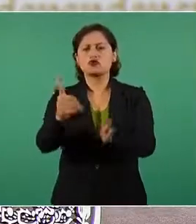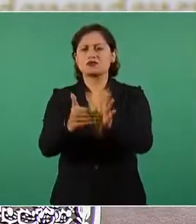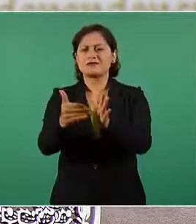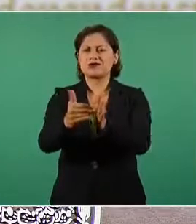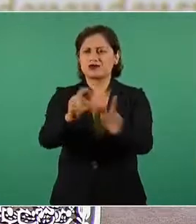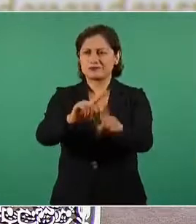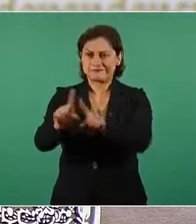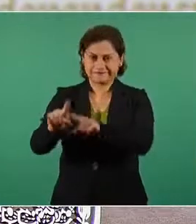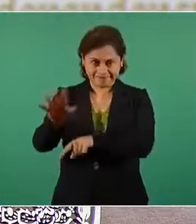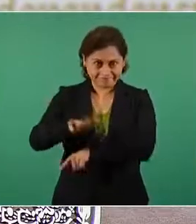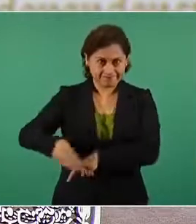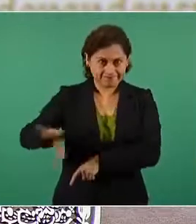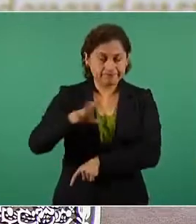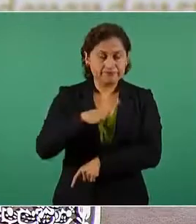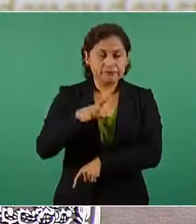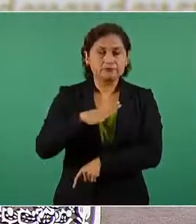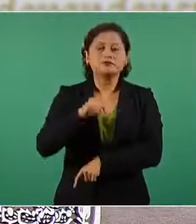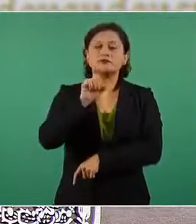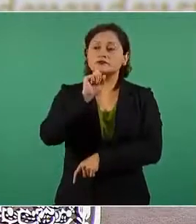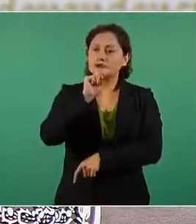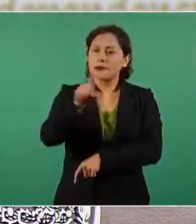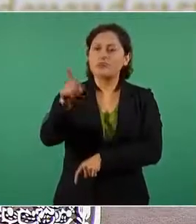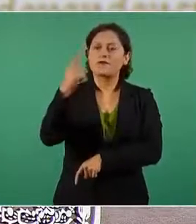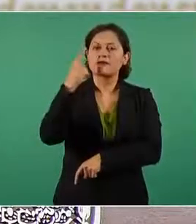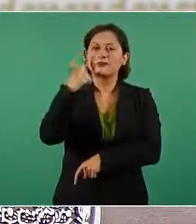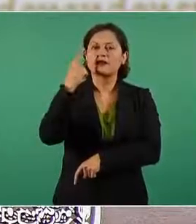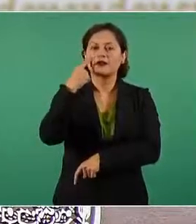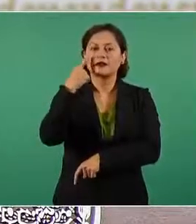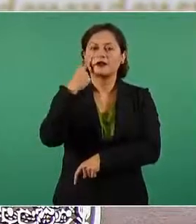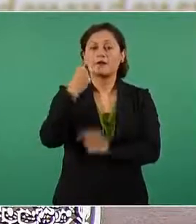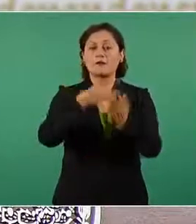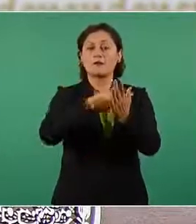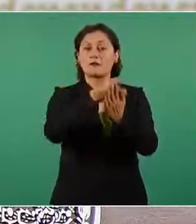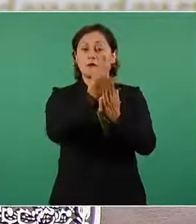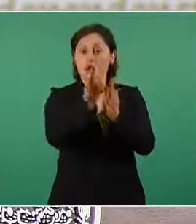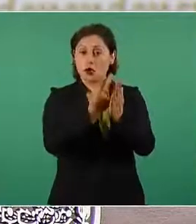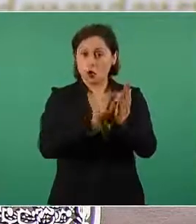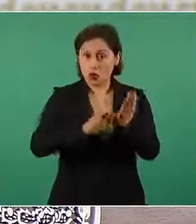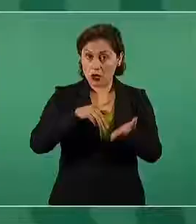Van a haber aumentos en algunos programas.